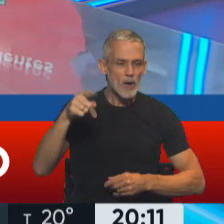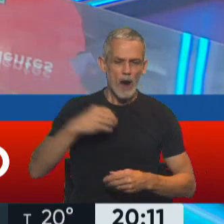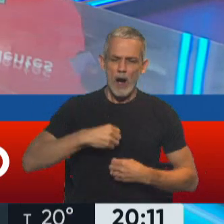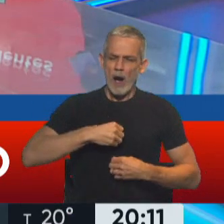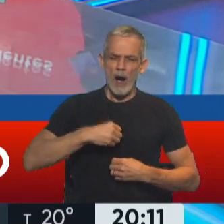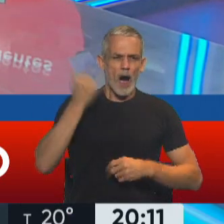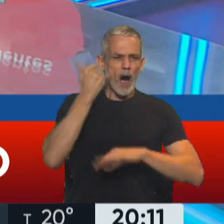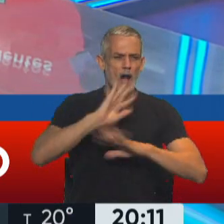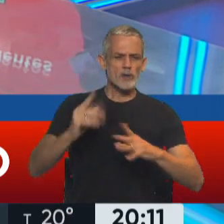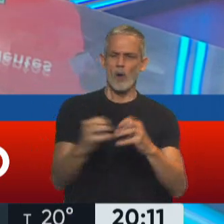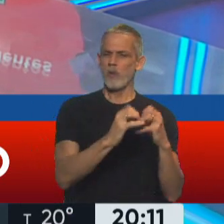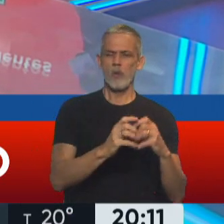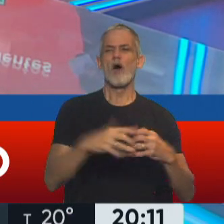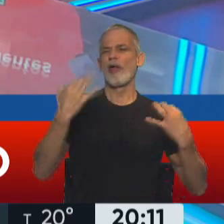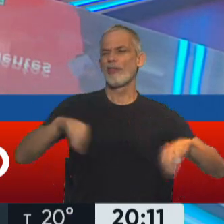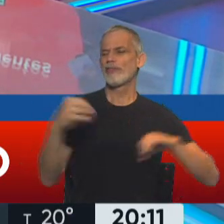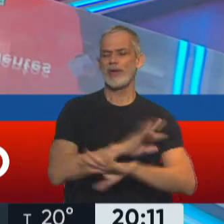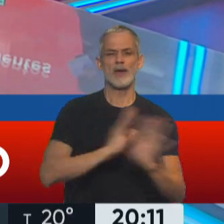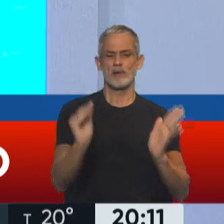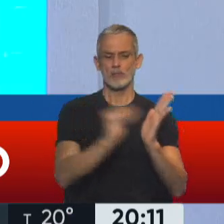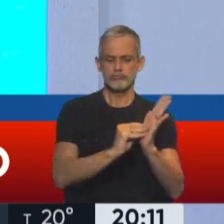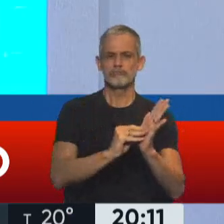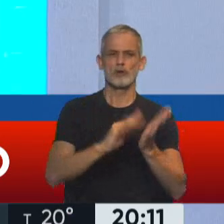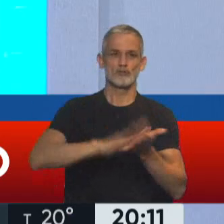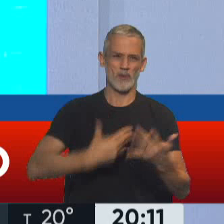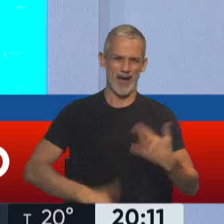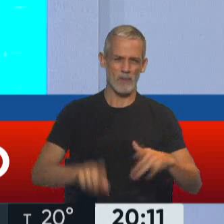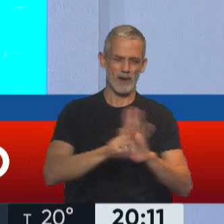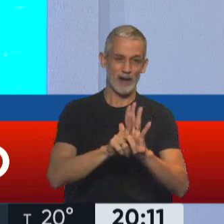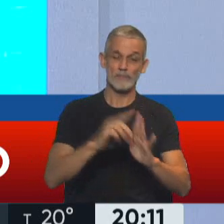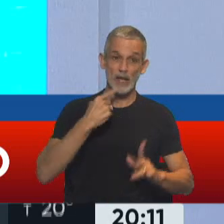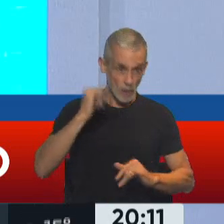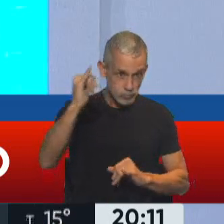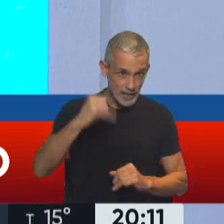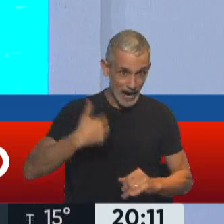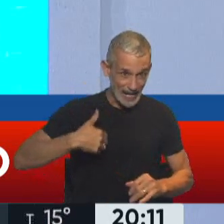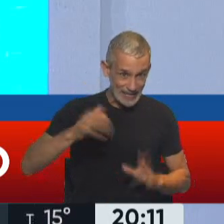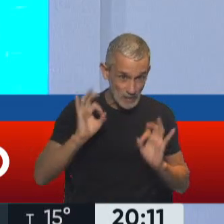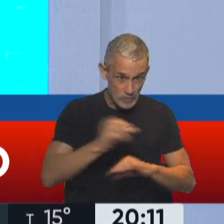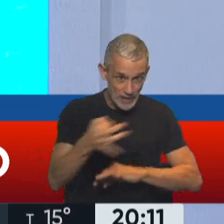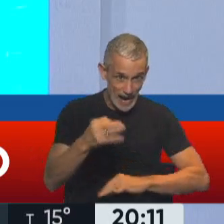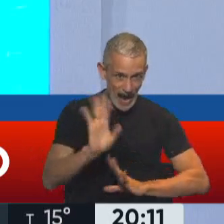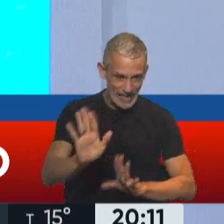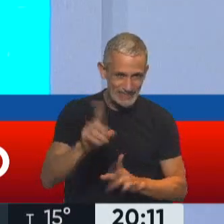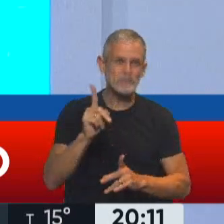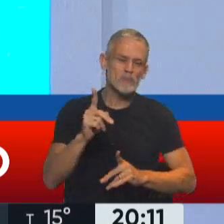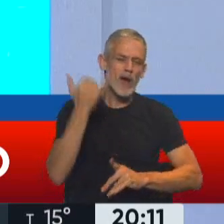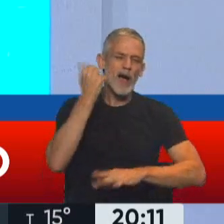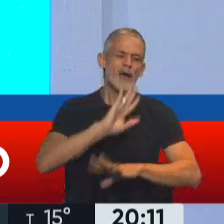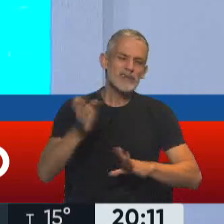que se está dando el debate que nos merecemos. Está en agenda. Y le respondiste que en Argentina así sucedió, sí, porque verdaderamente una vez